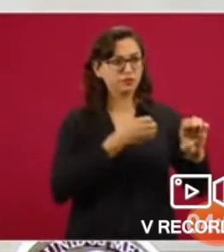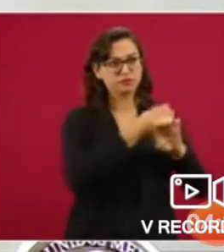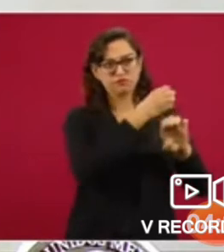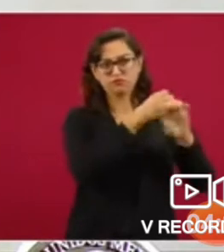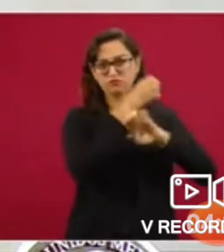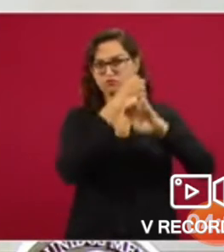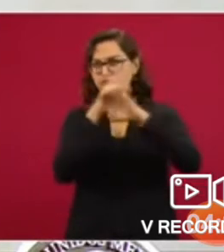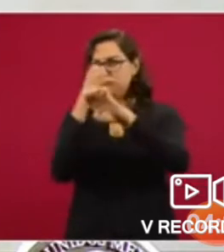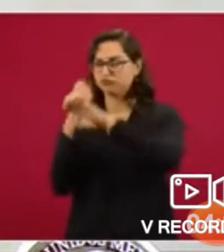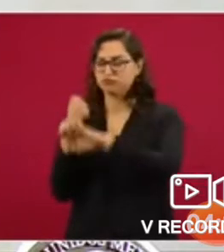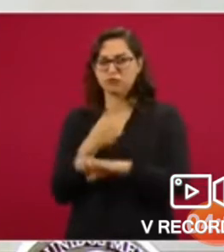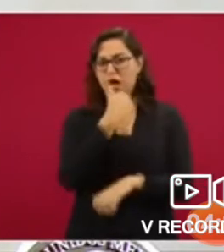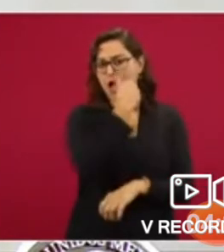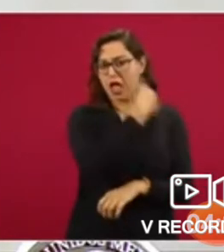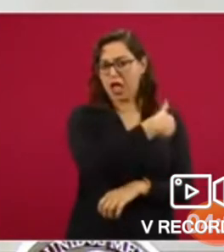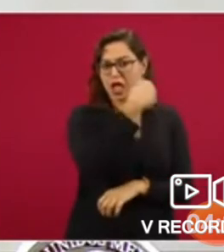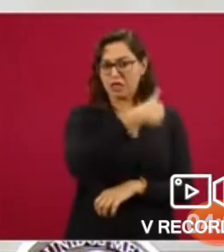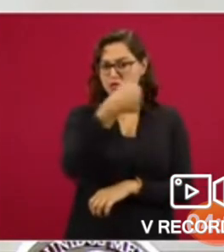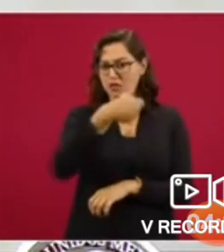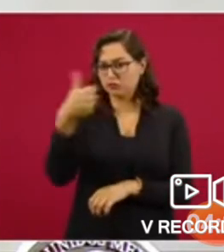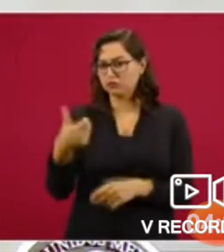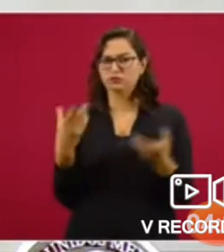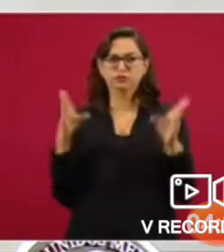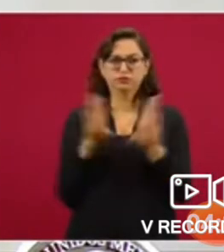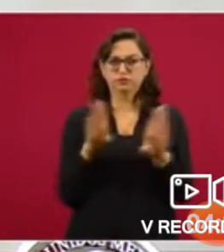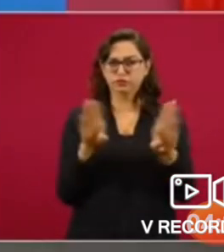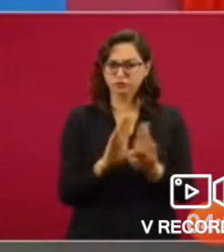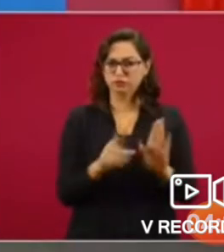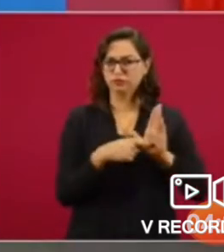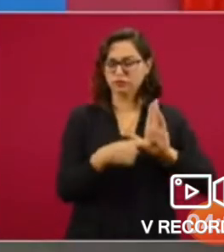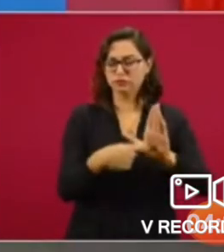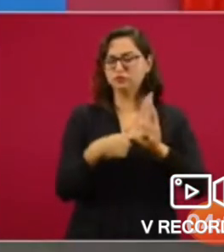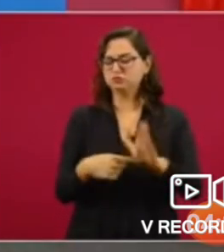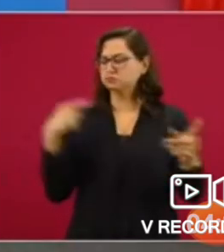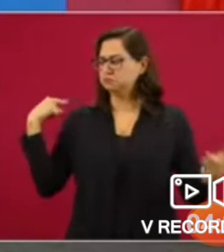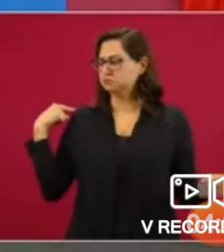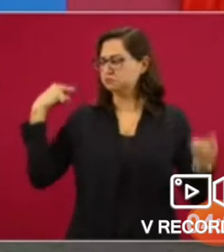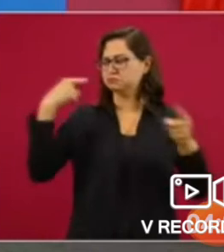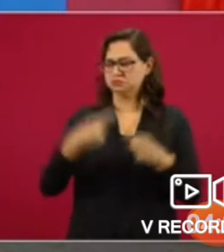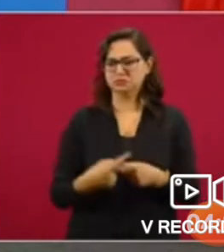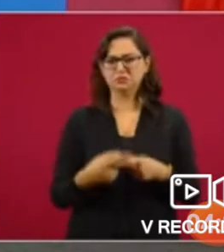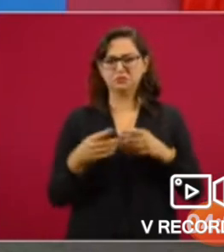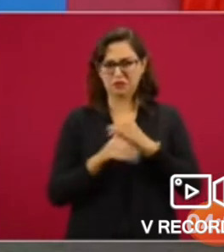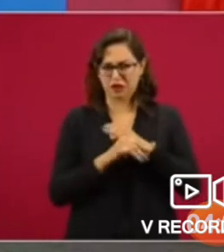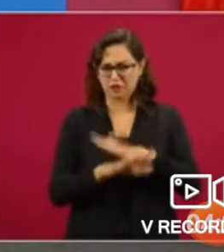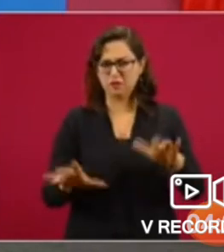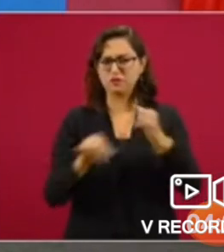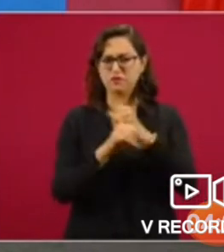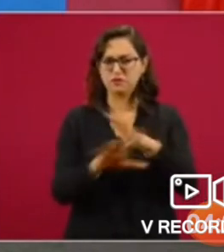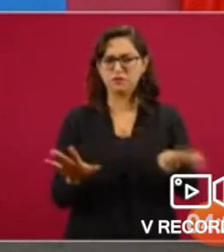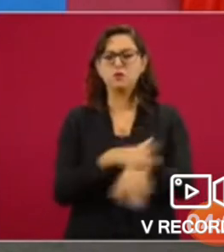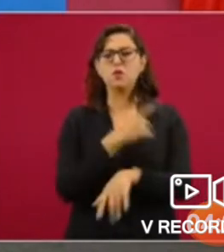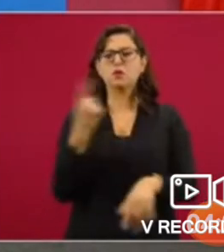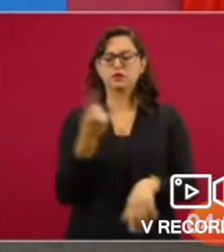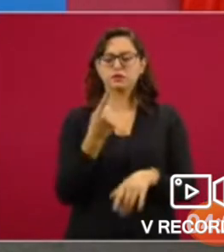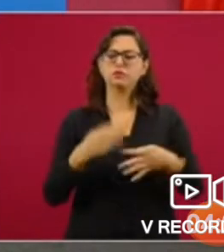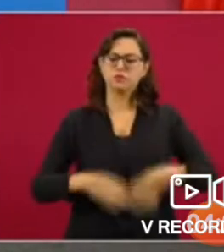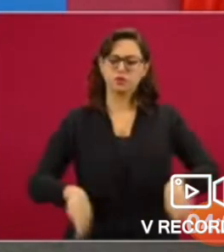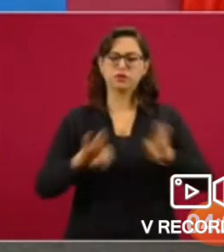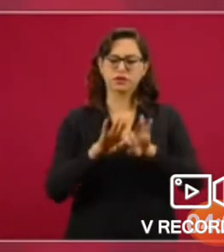federativas, que lo hemos estado haciendo ya en las últimas semanas porque tiene significado, tiene interés, tiene importancia y desde